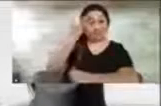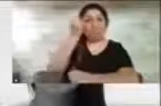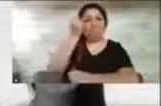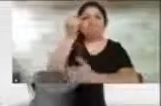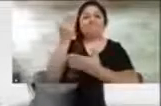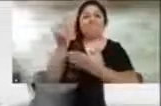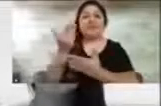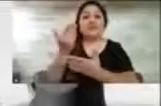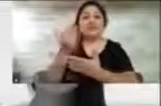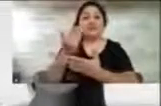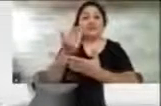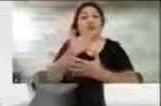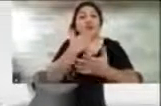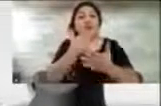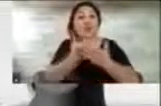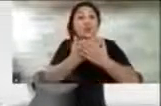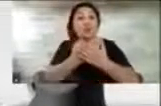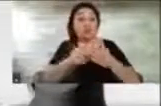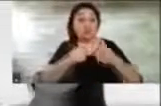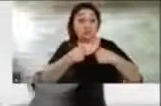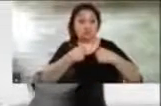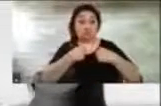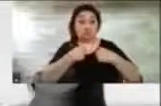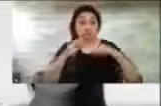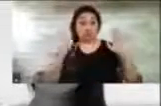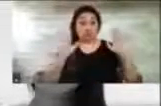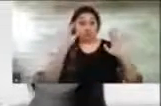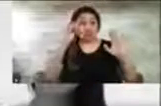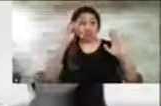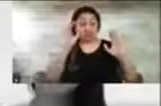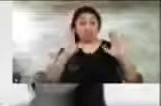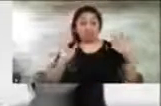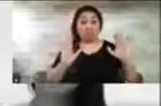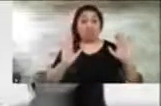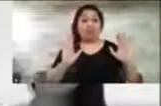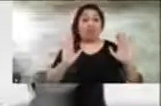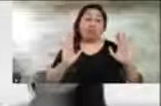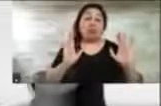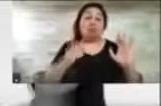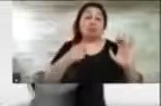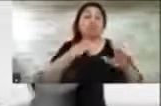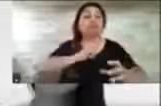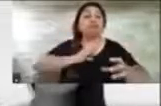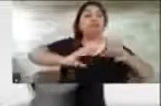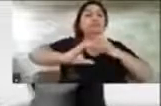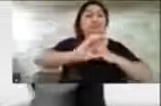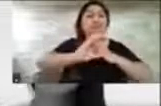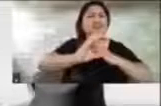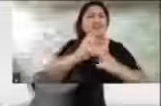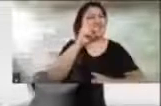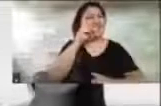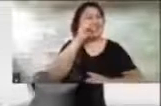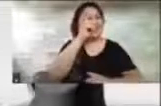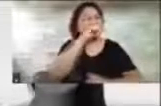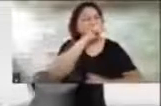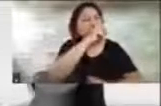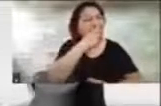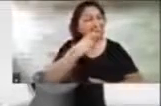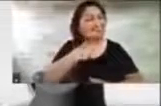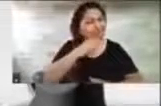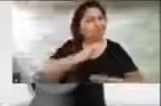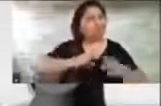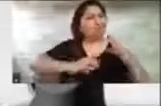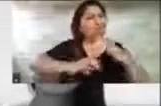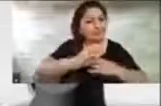ti no te toca no te importa y es una problemática que te cuesta mucho como pensar entonces yo dije hey yo quiero